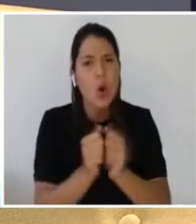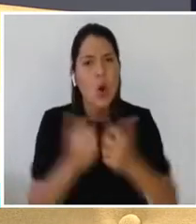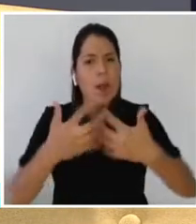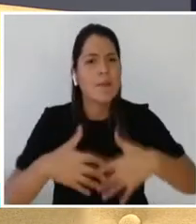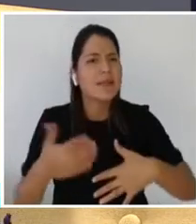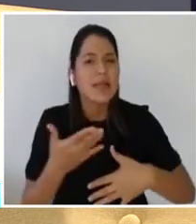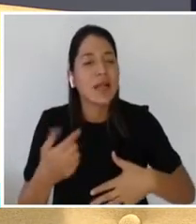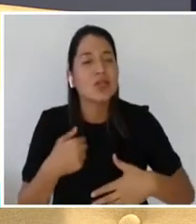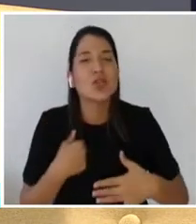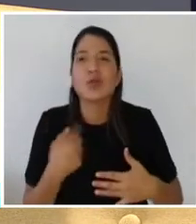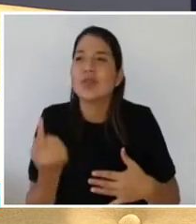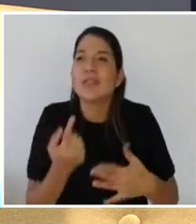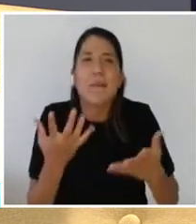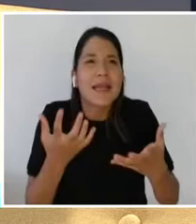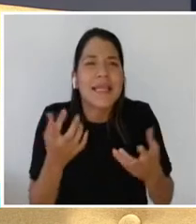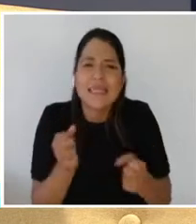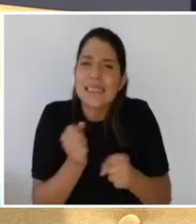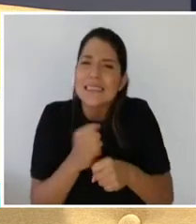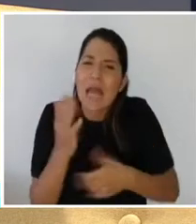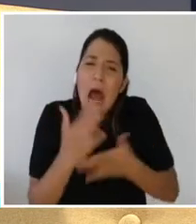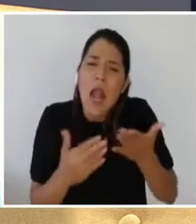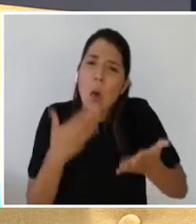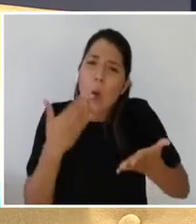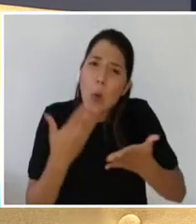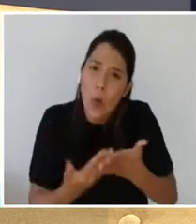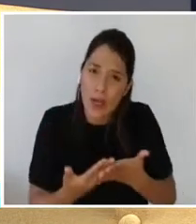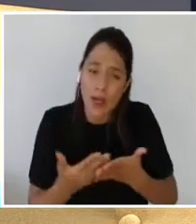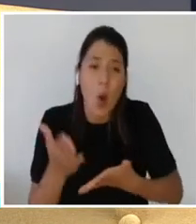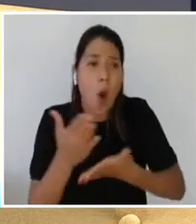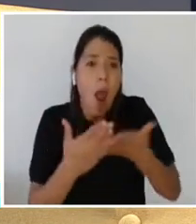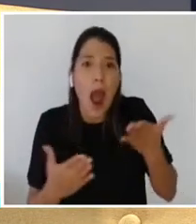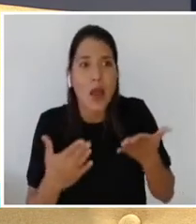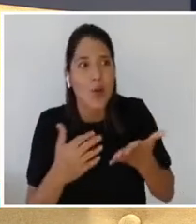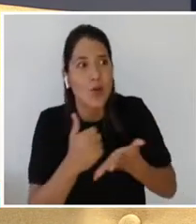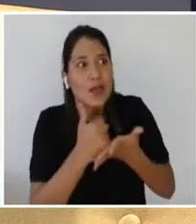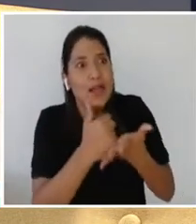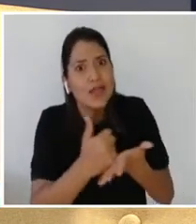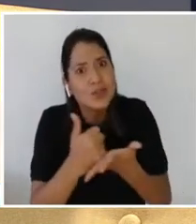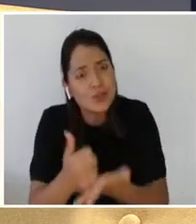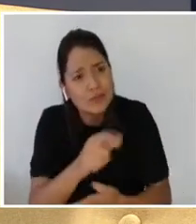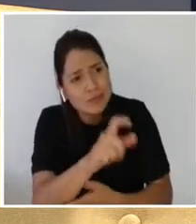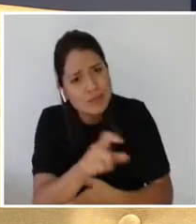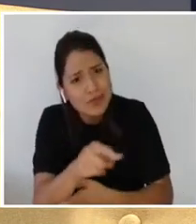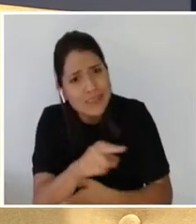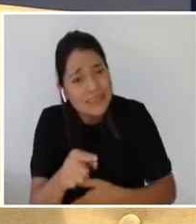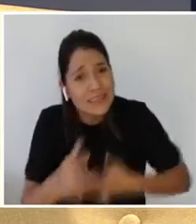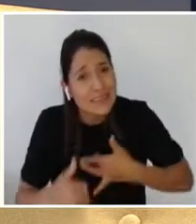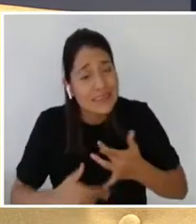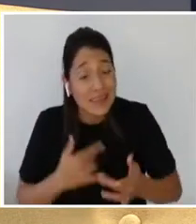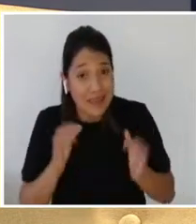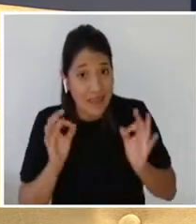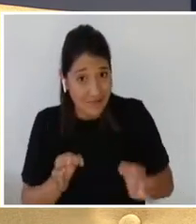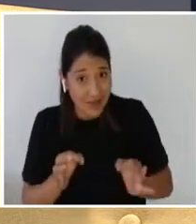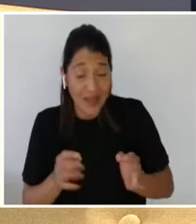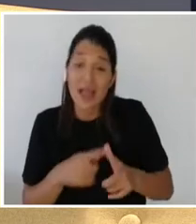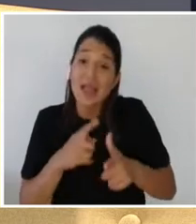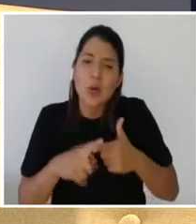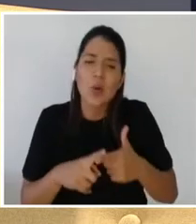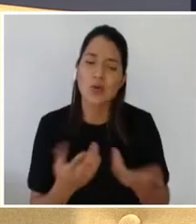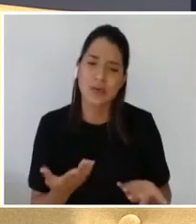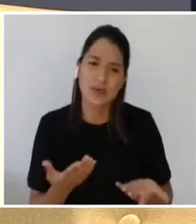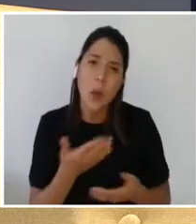algo bueno, algo que a la gente le haga sentir bien, ¿verdad? Entonces, ¿qué mejor que una